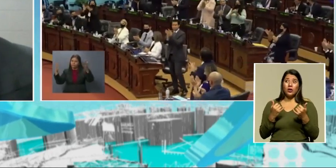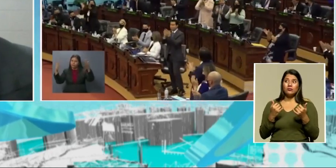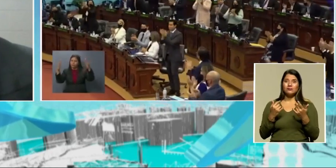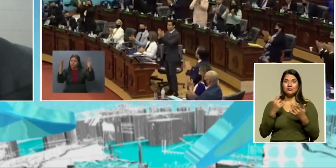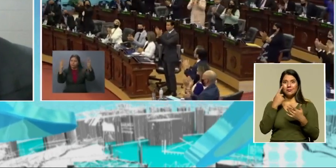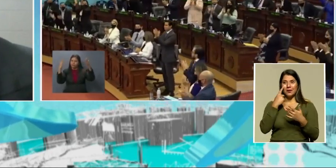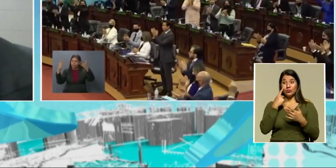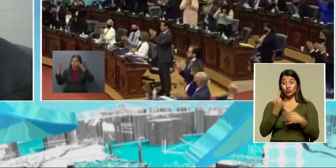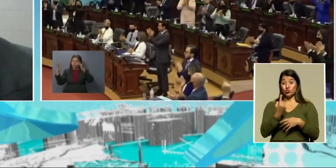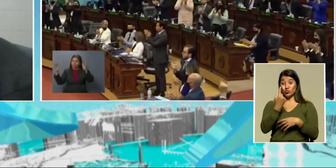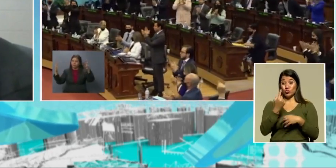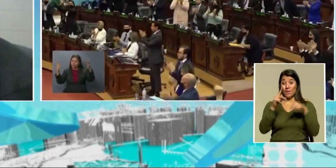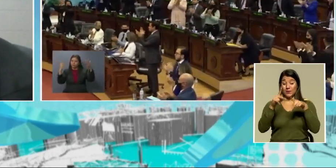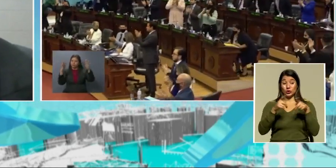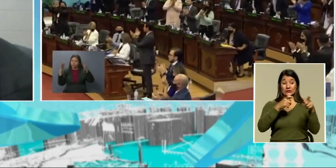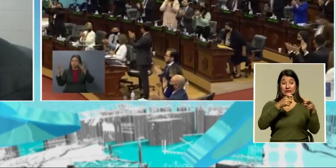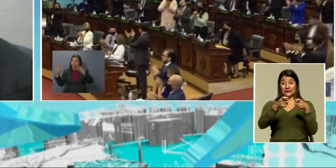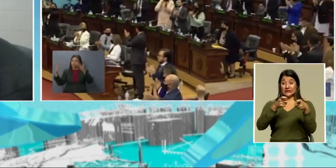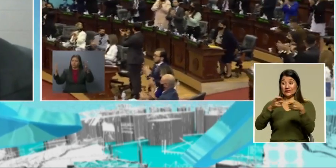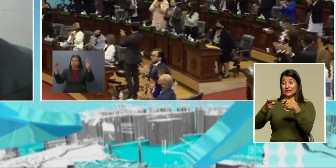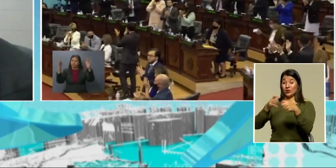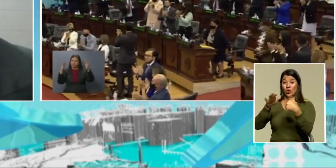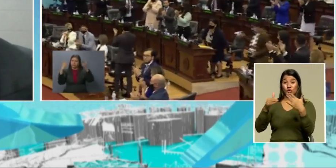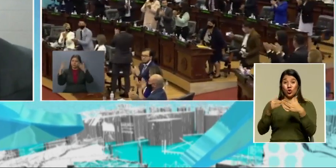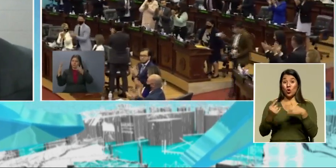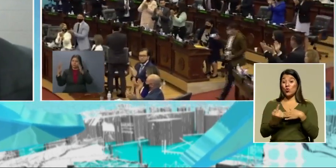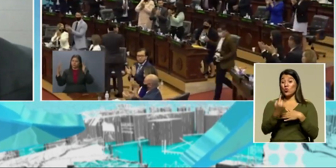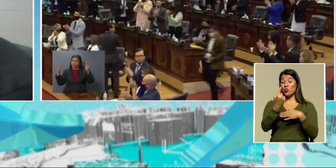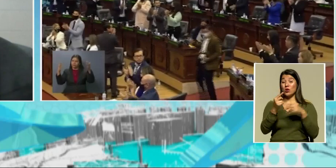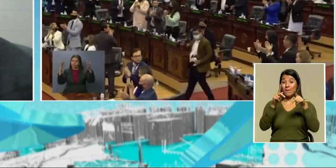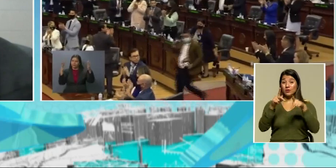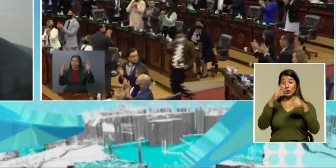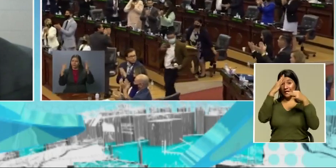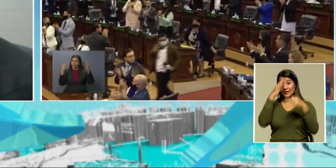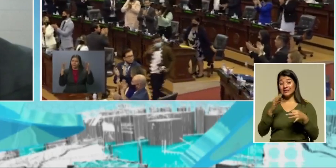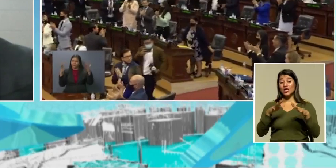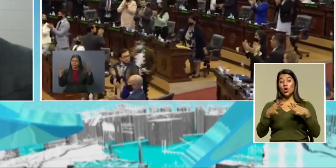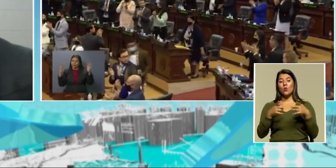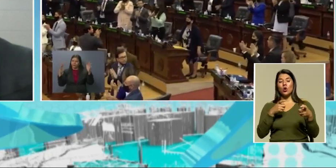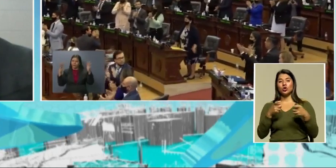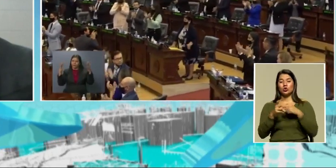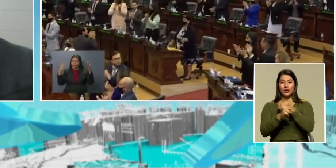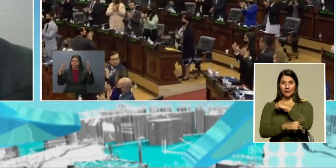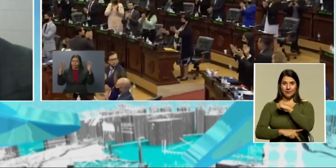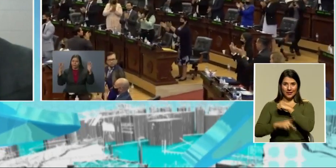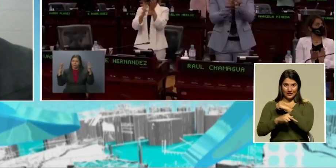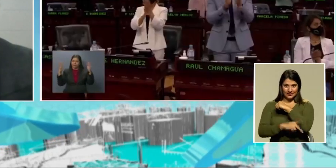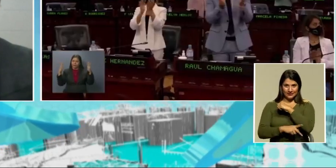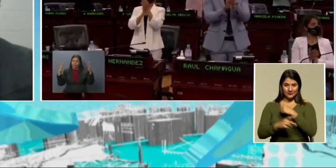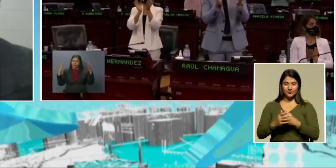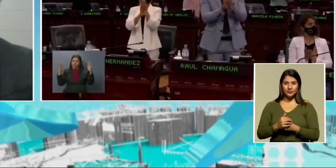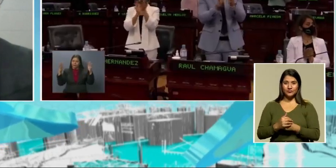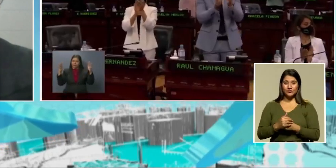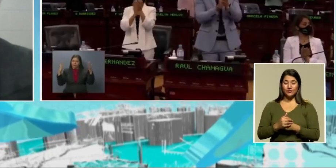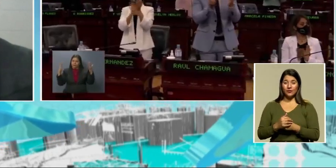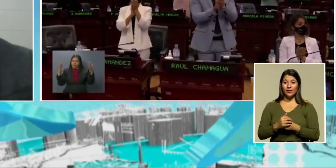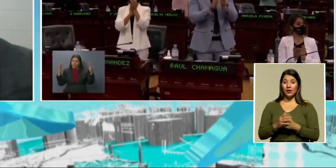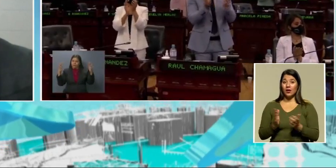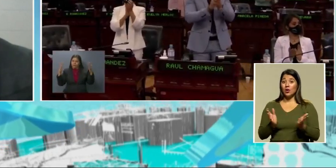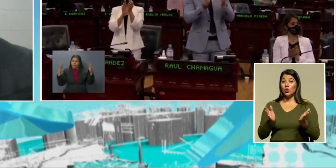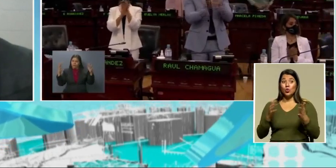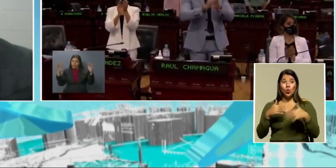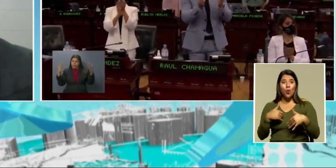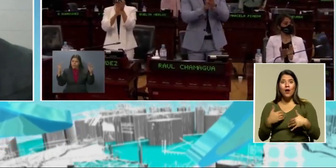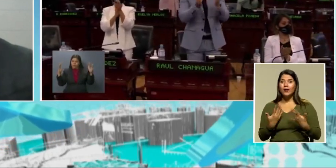ante la situación en la que una sola persona puede decidir cómo se maneja un país. No hay pesos y